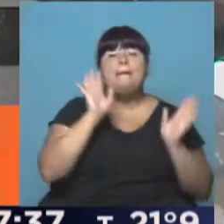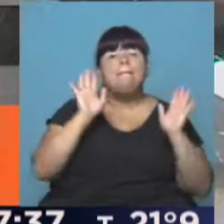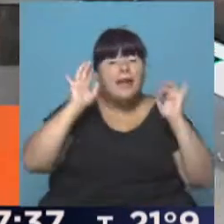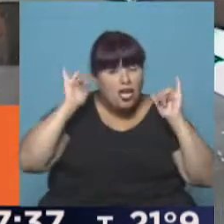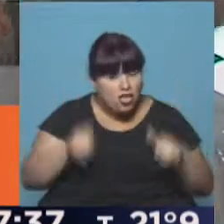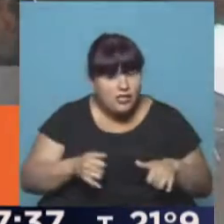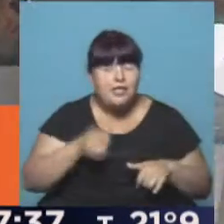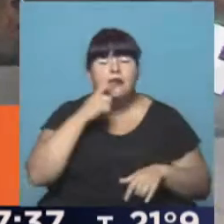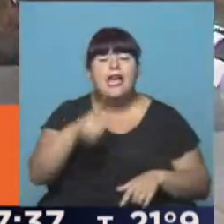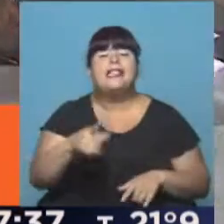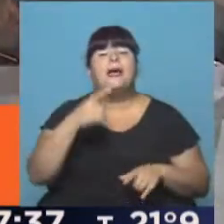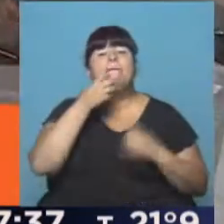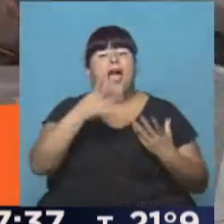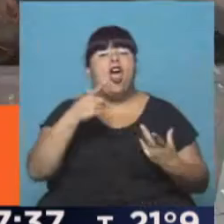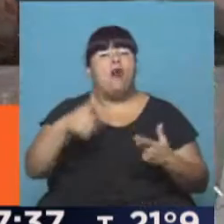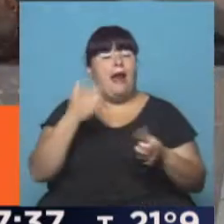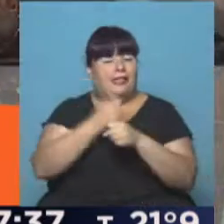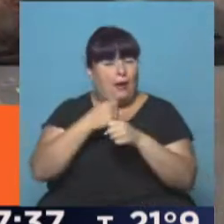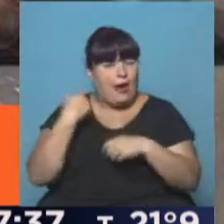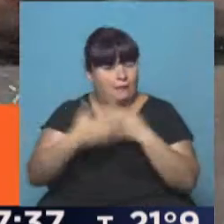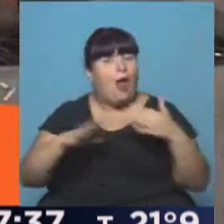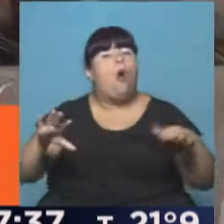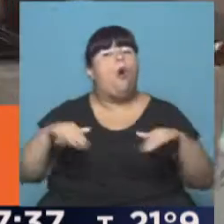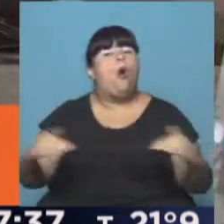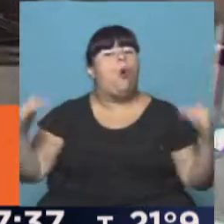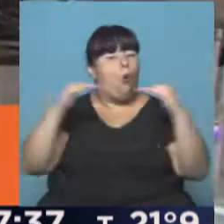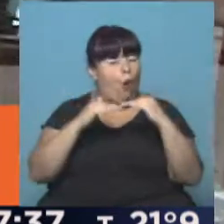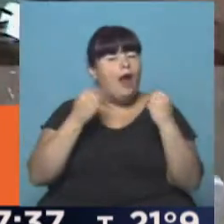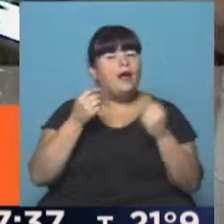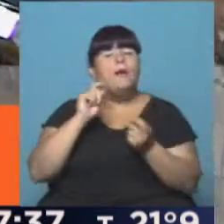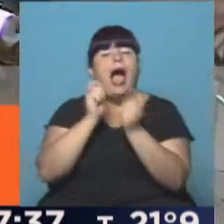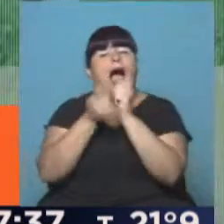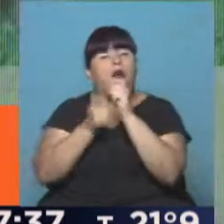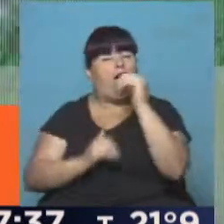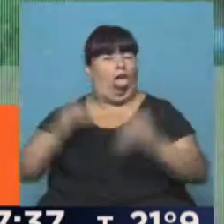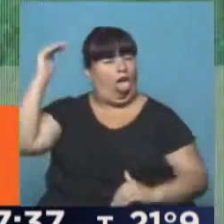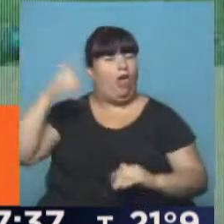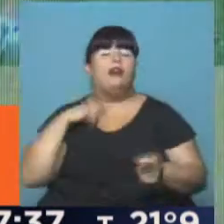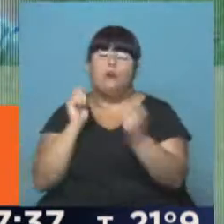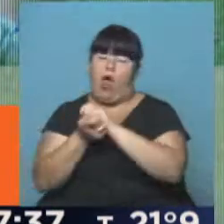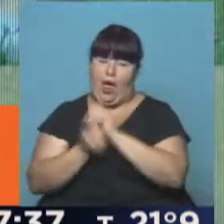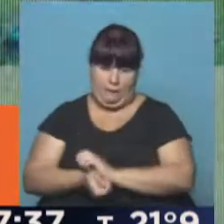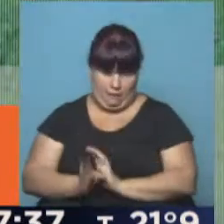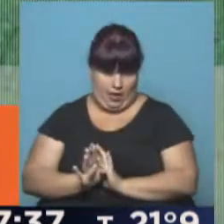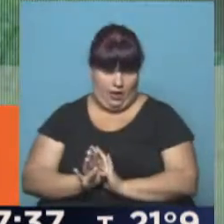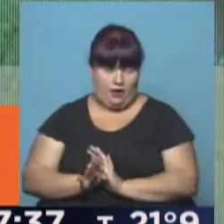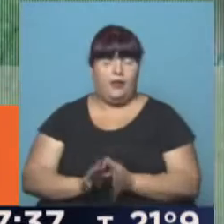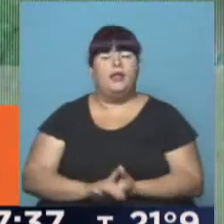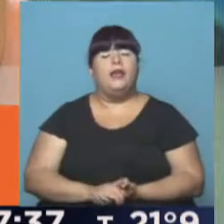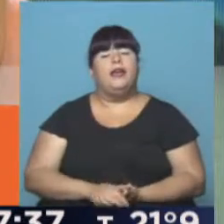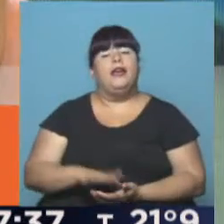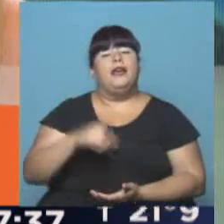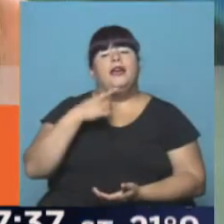sí, y esto es por el bien del sistema, para que sea justo, vamos a corregir las distorsiones que había.